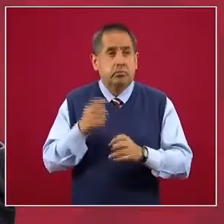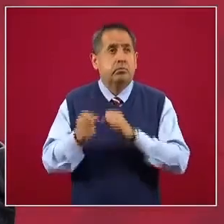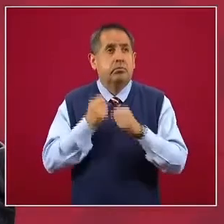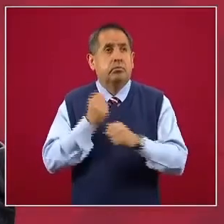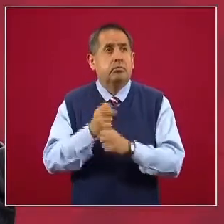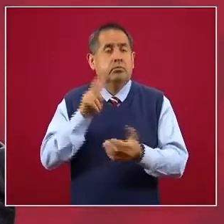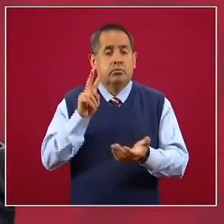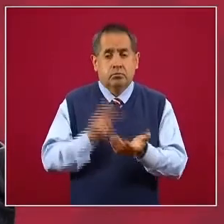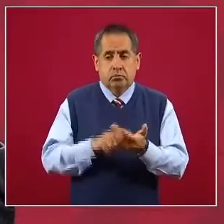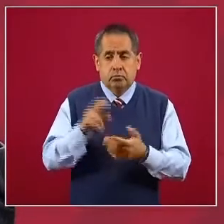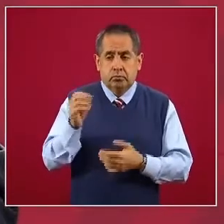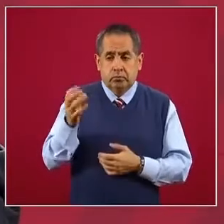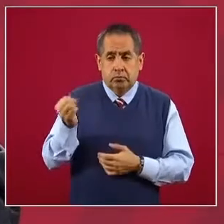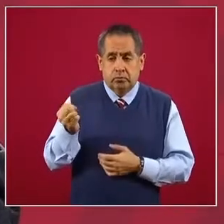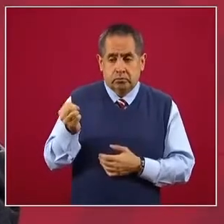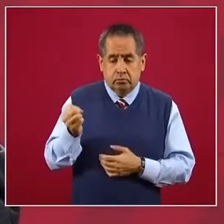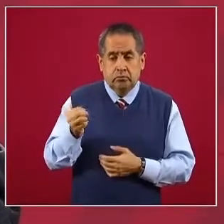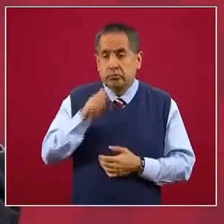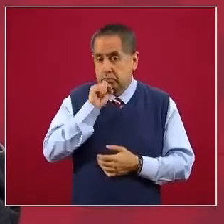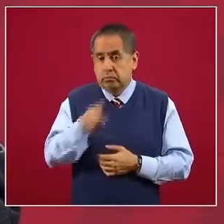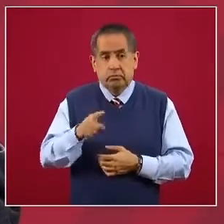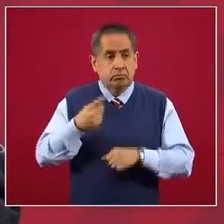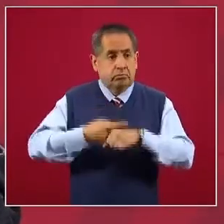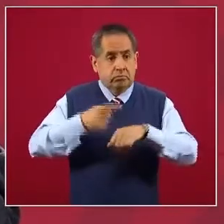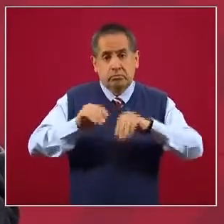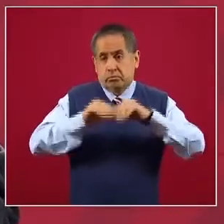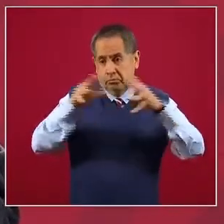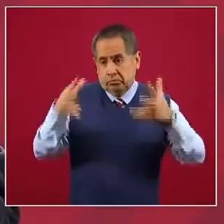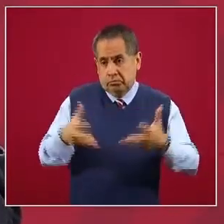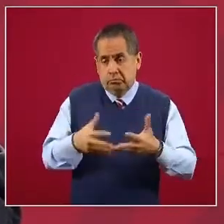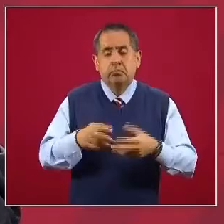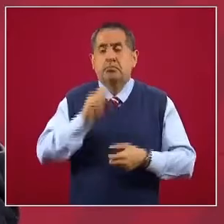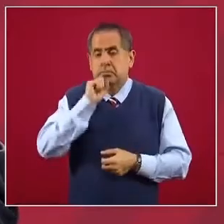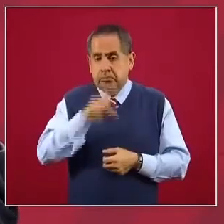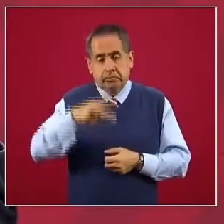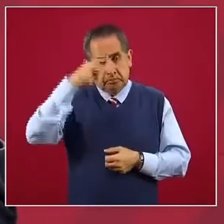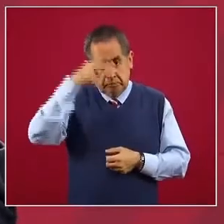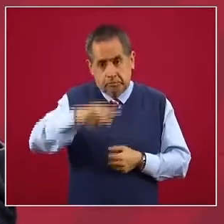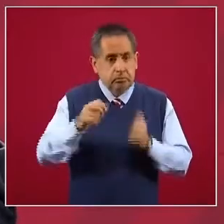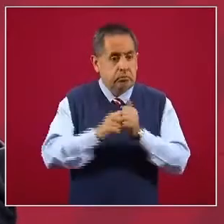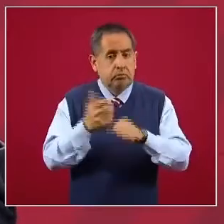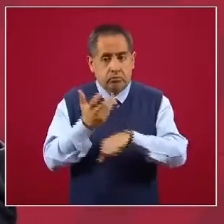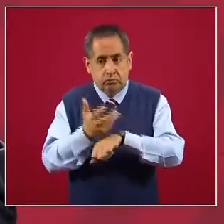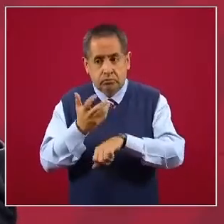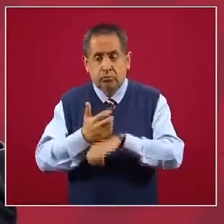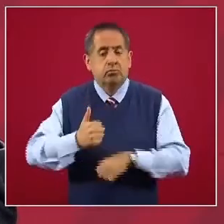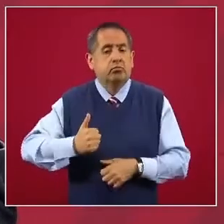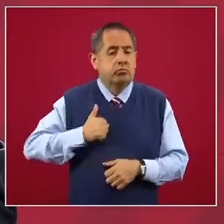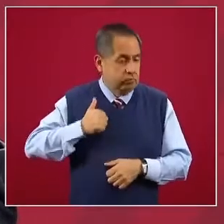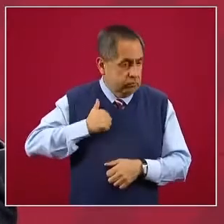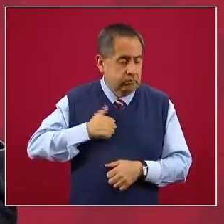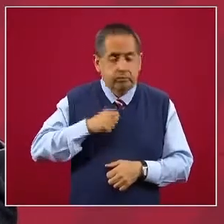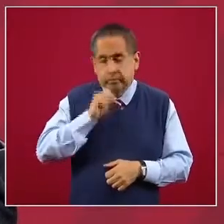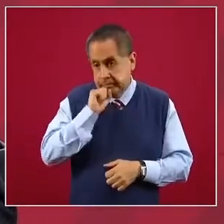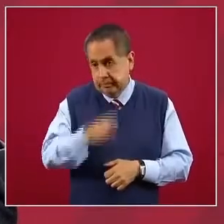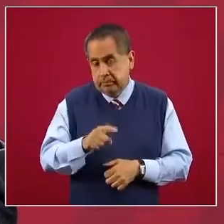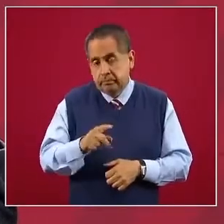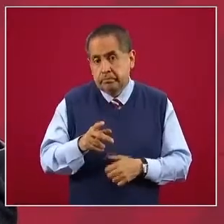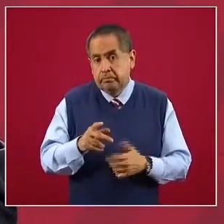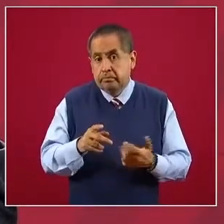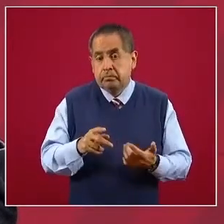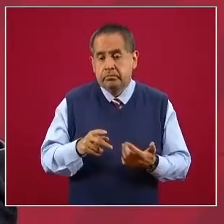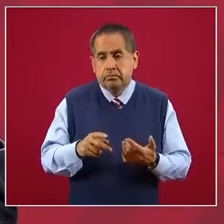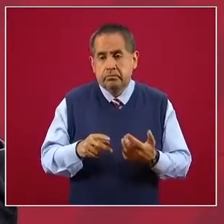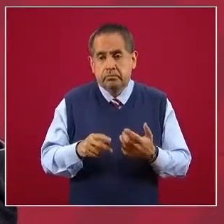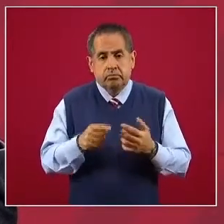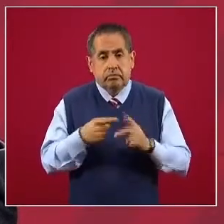en 2009, tuvimos una pandemia de influenza donde México, junto con Estados Unidos y Canadá, fuimos los